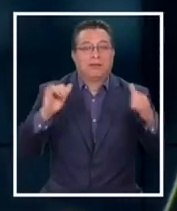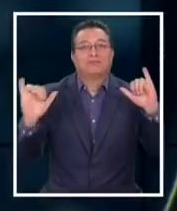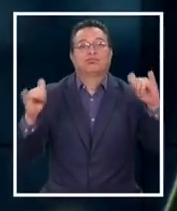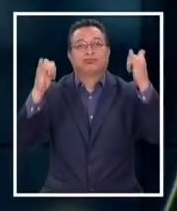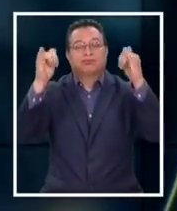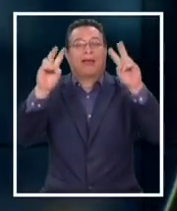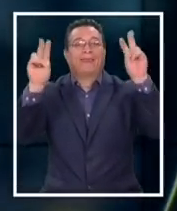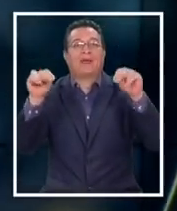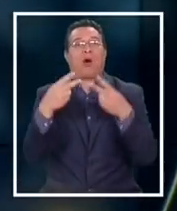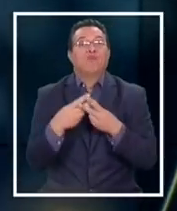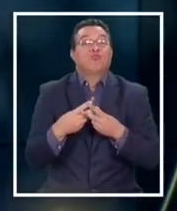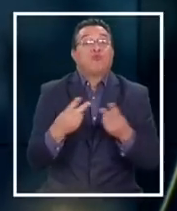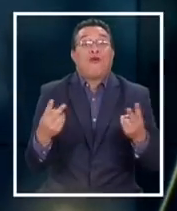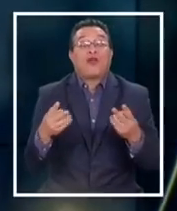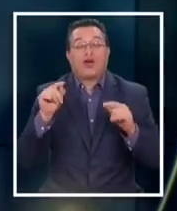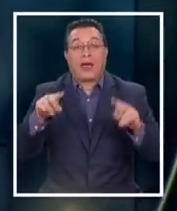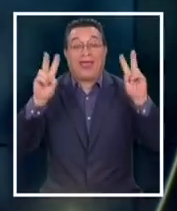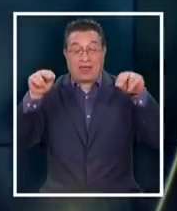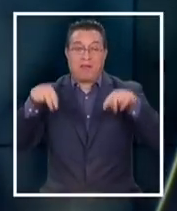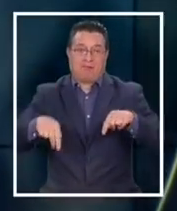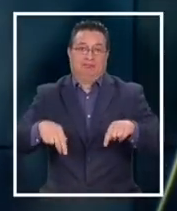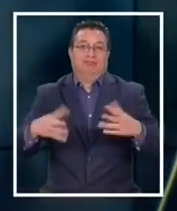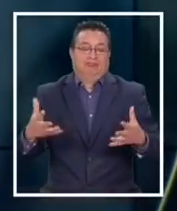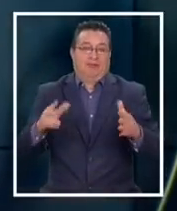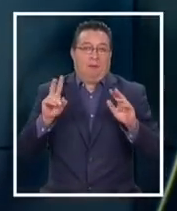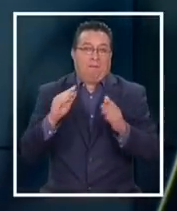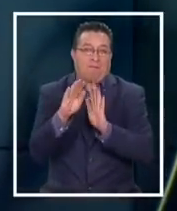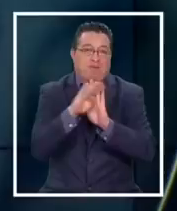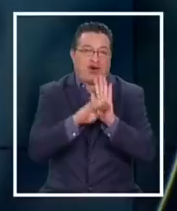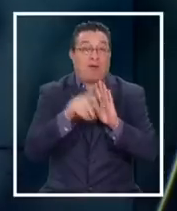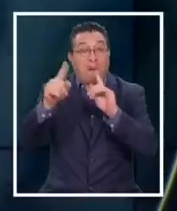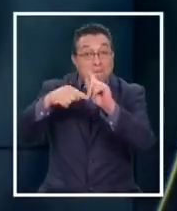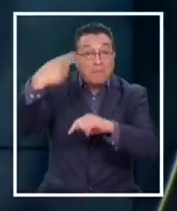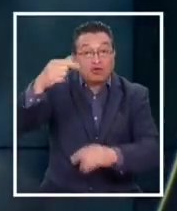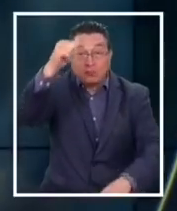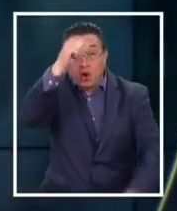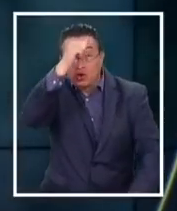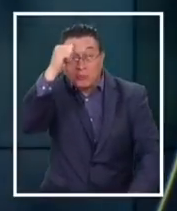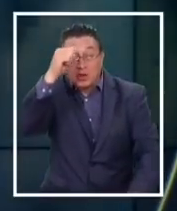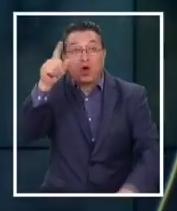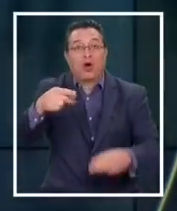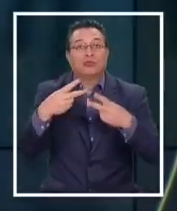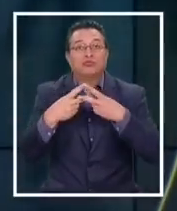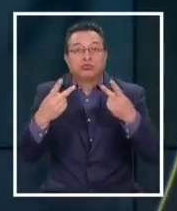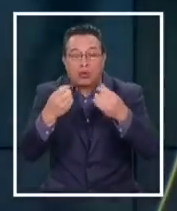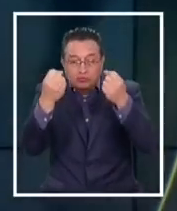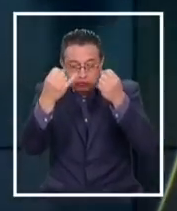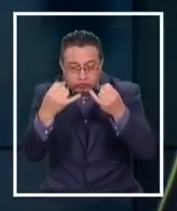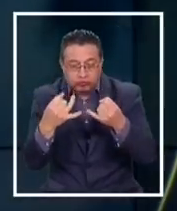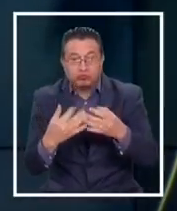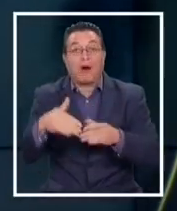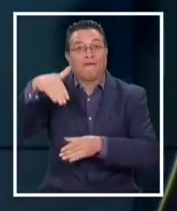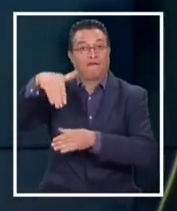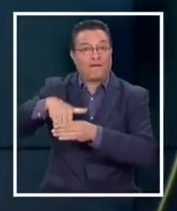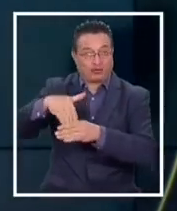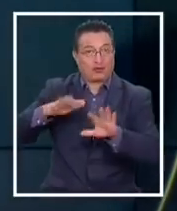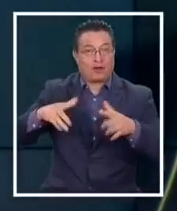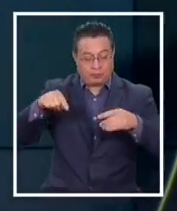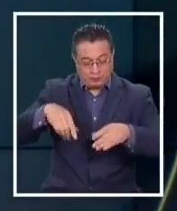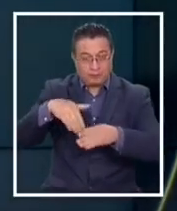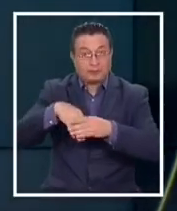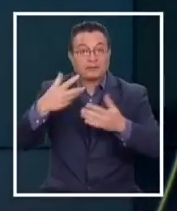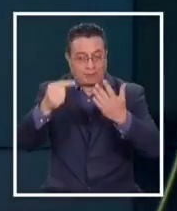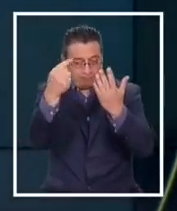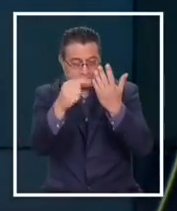temas públicos. Este programa es de eso. Y el próximo domingo vamos a estar contando votos. A esta hora ya vamos a tener probablemente